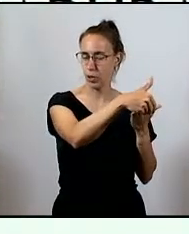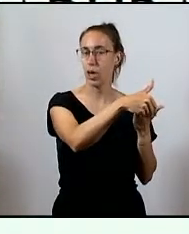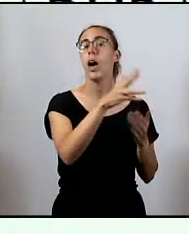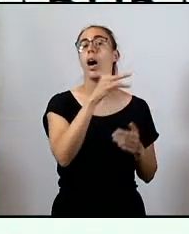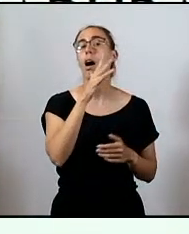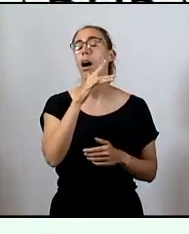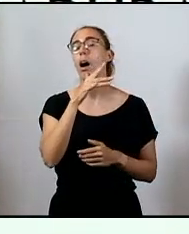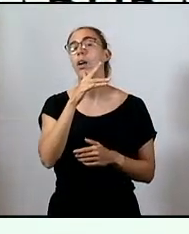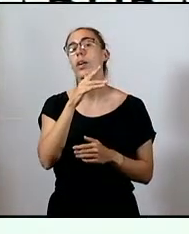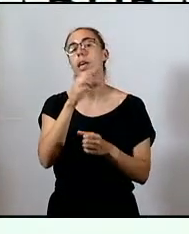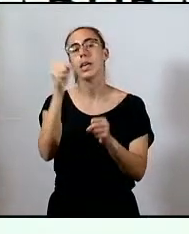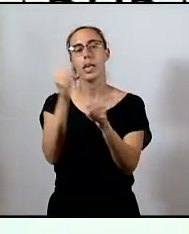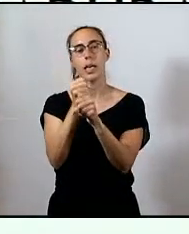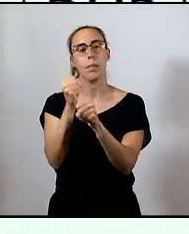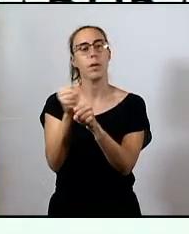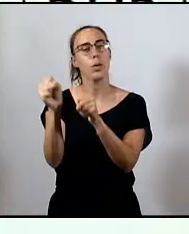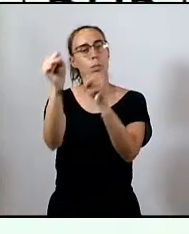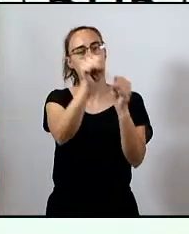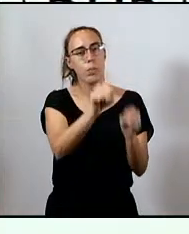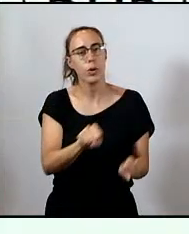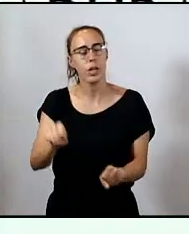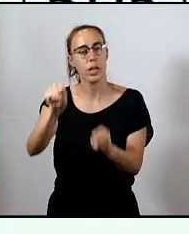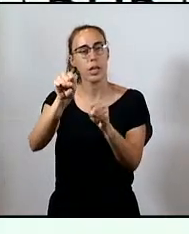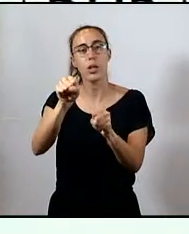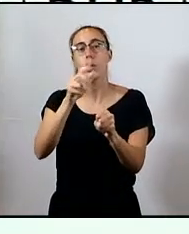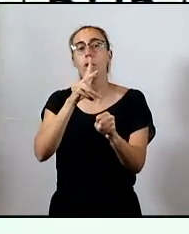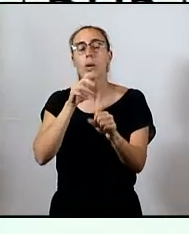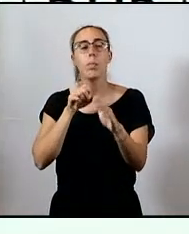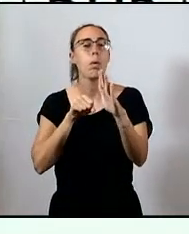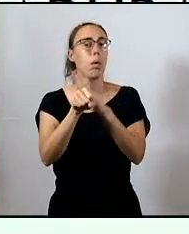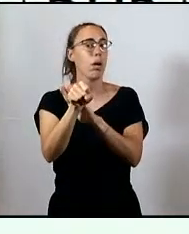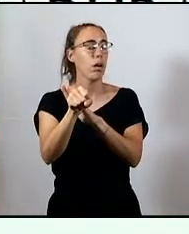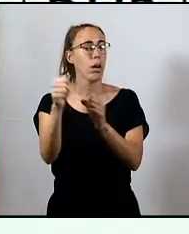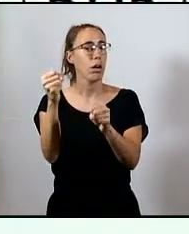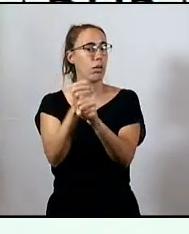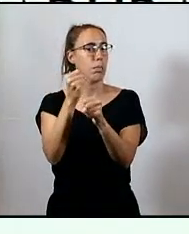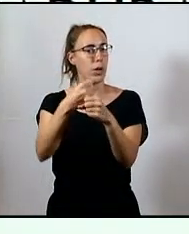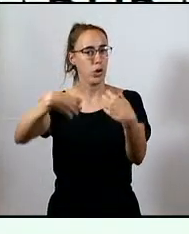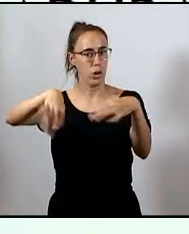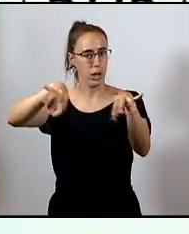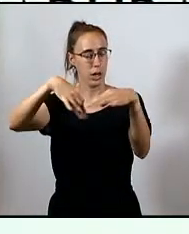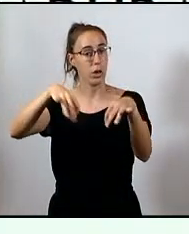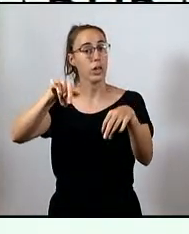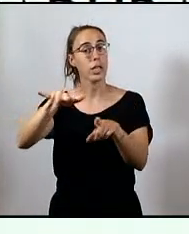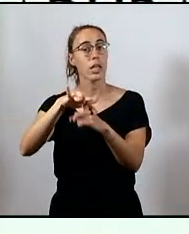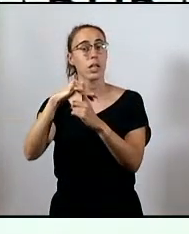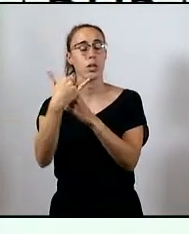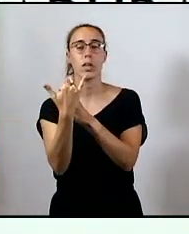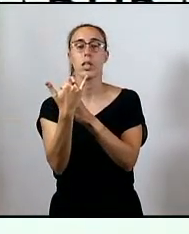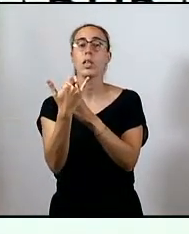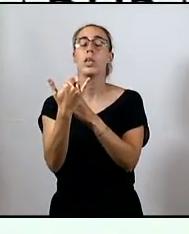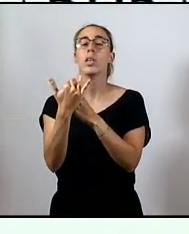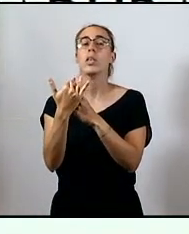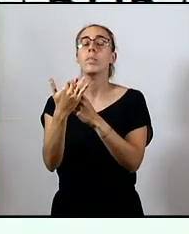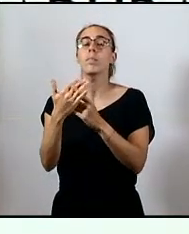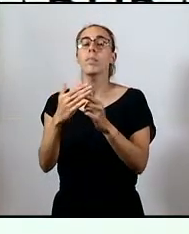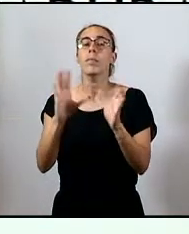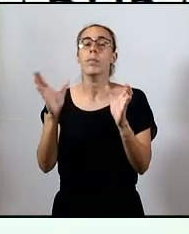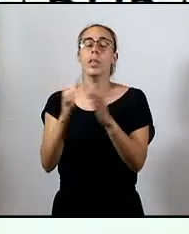del empleo protegido al mercado laboral ordinario. En este caso, el Gobierno de la Junta de Extremadura hemos